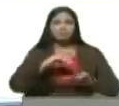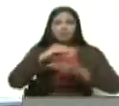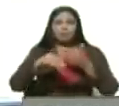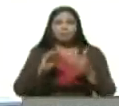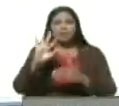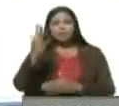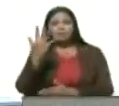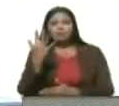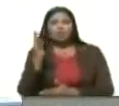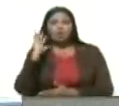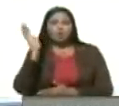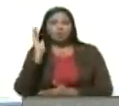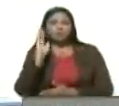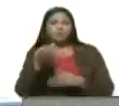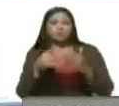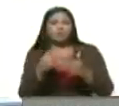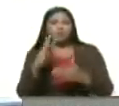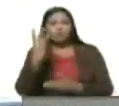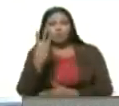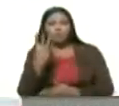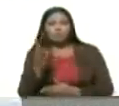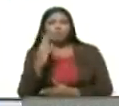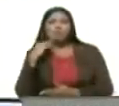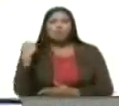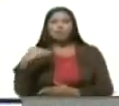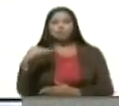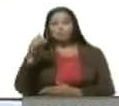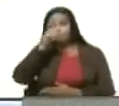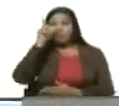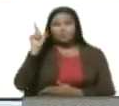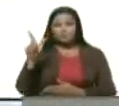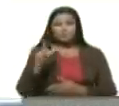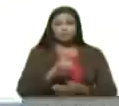quinto Congreso del partido y el cuarto Congreso de la JPSUV.